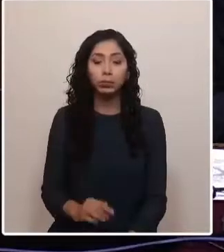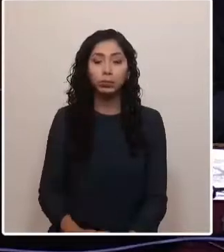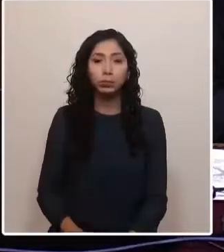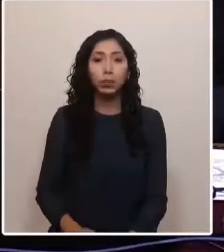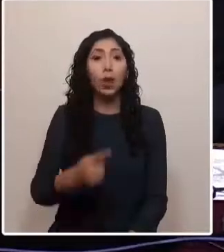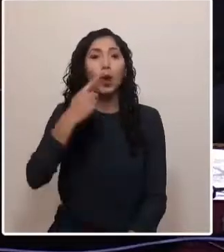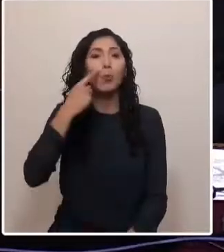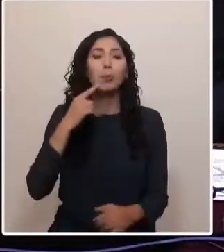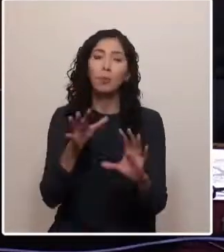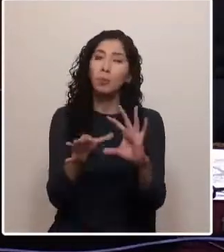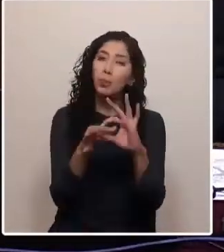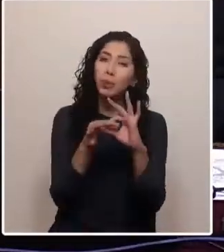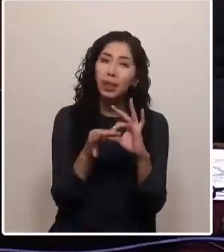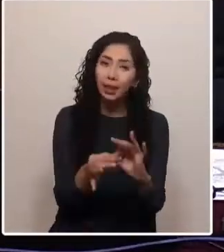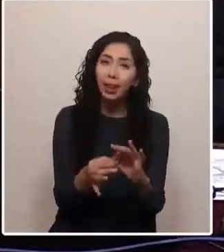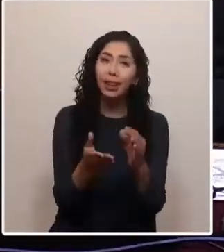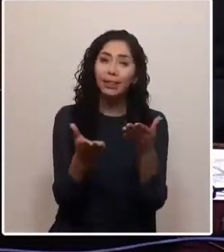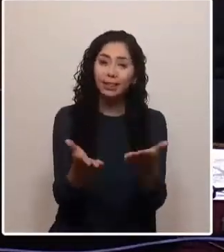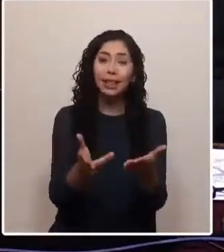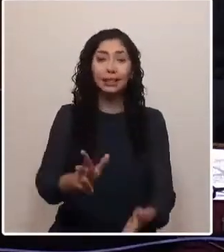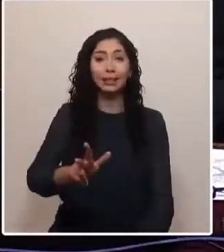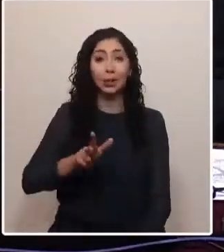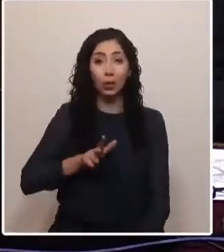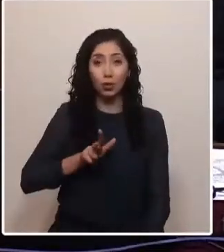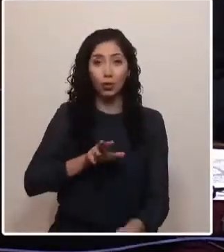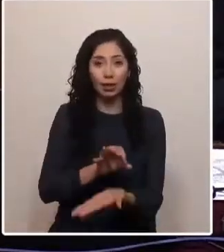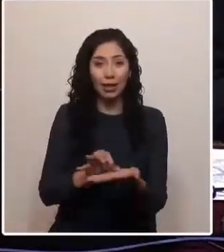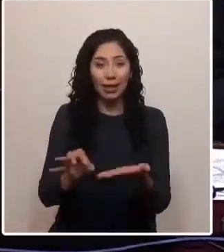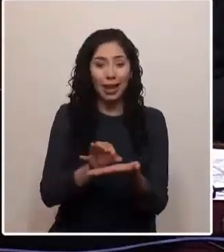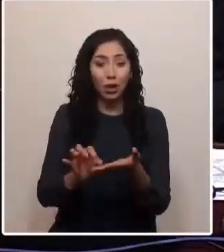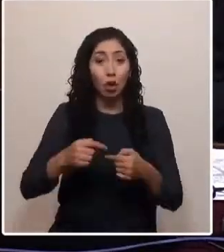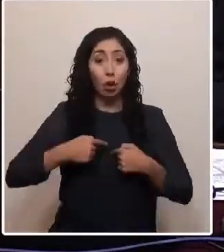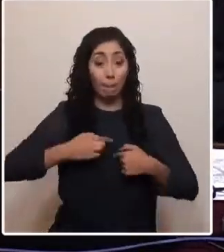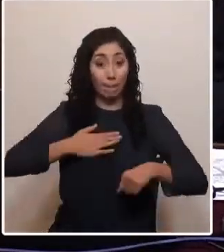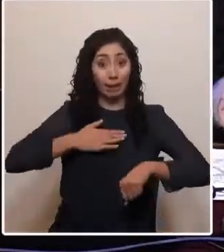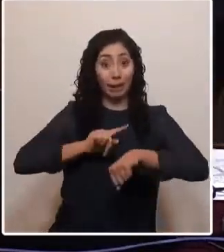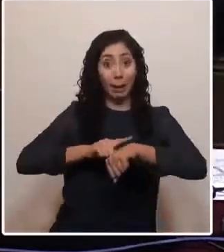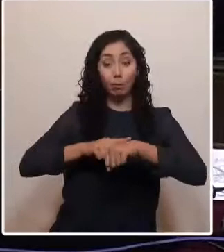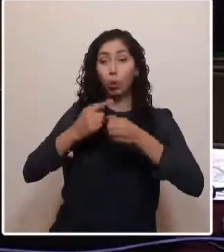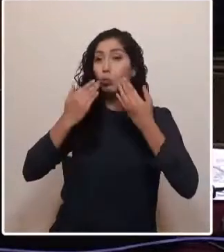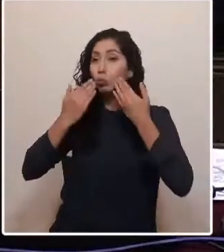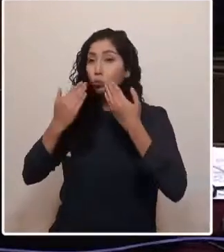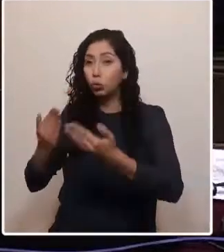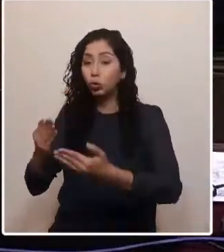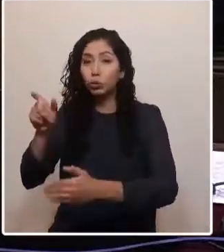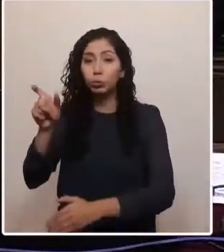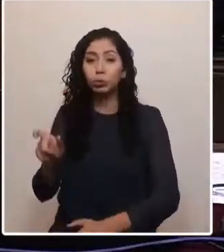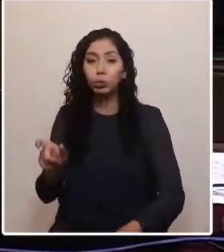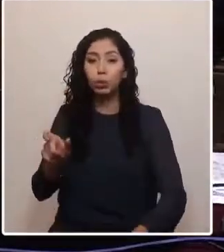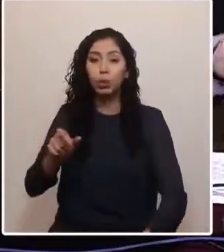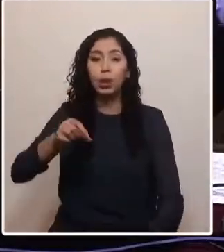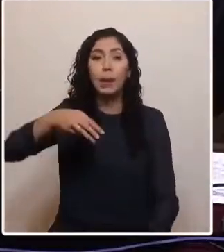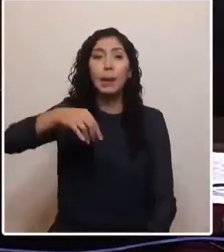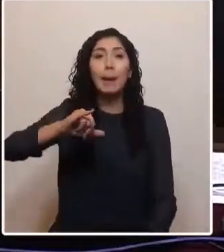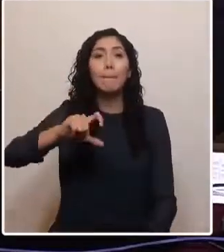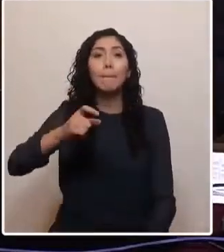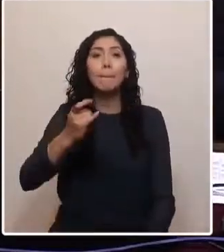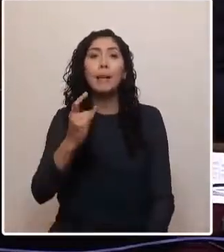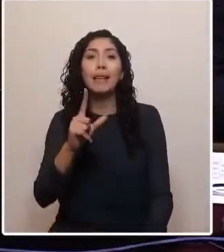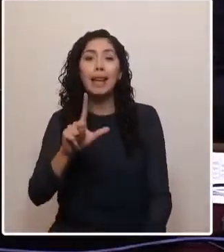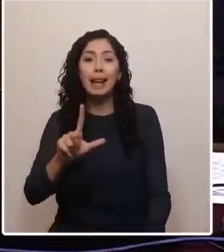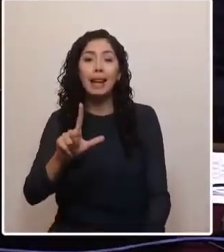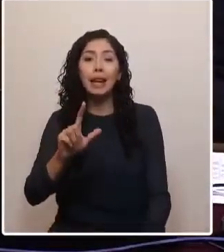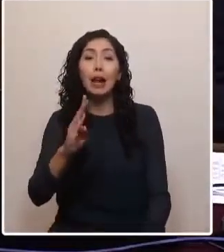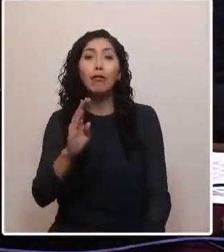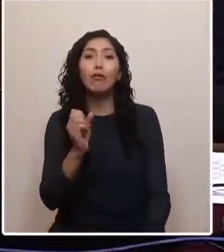Muchas gracias, señor secretario. Es para cederle mis minutos al convencional Miguel Ángel Boto, quien creo me